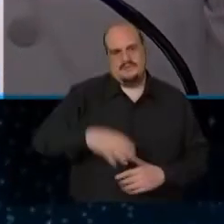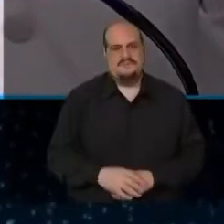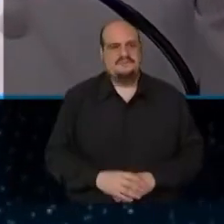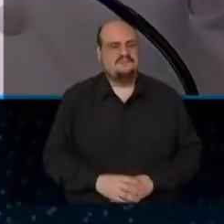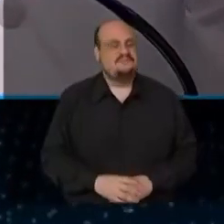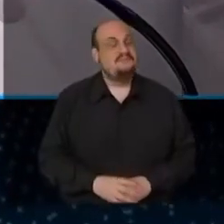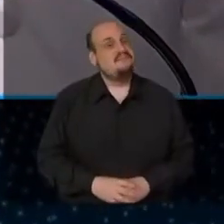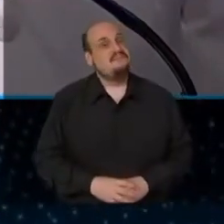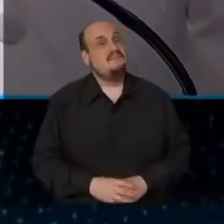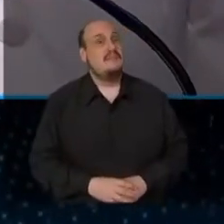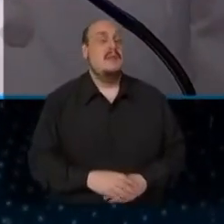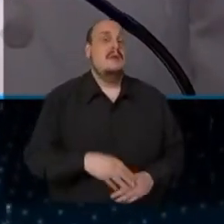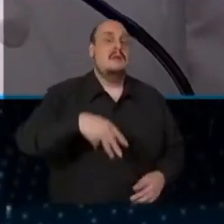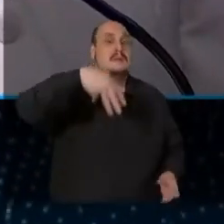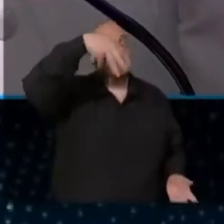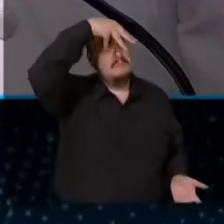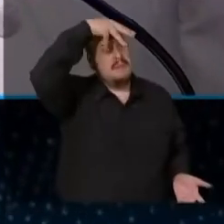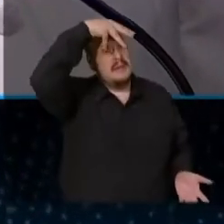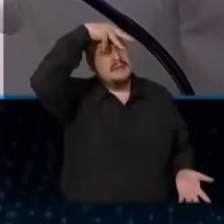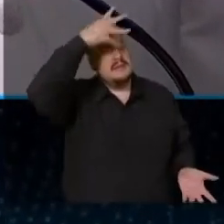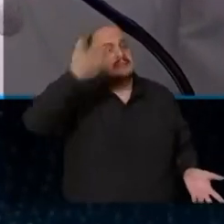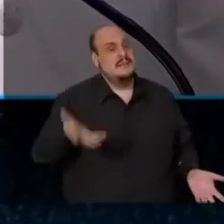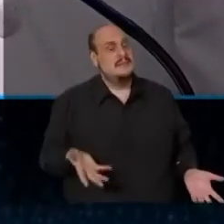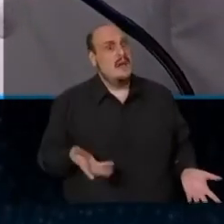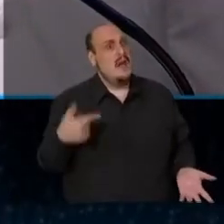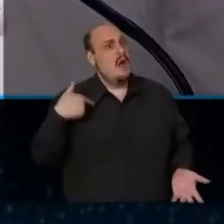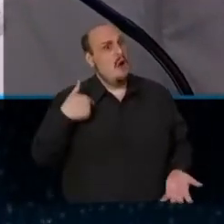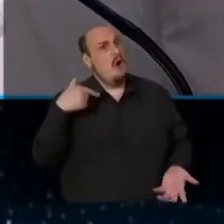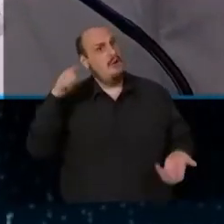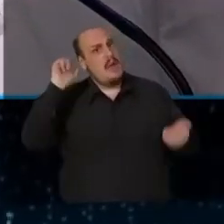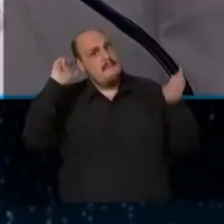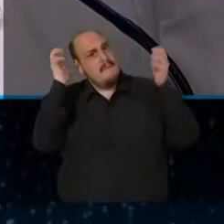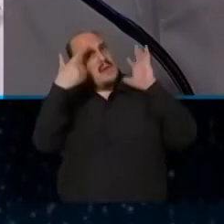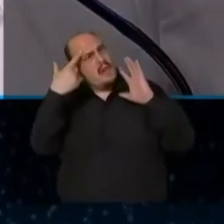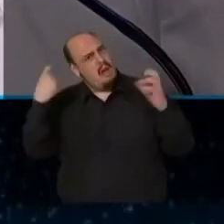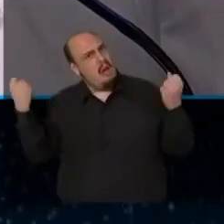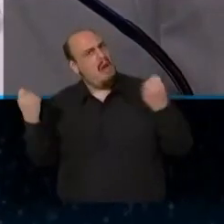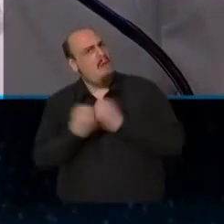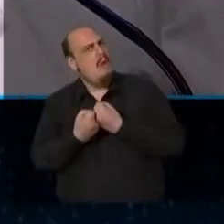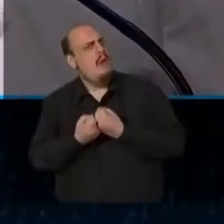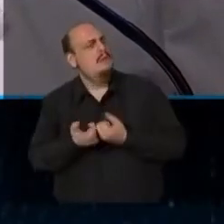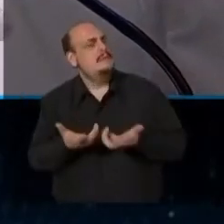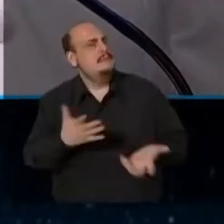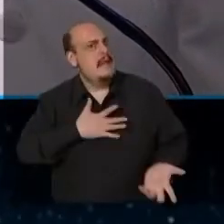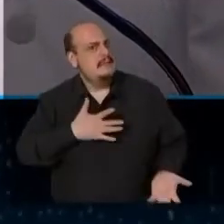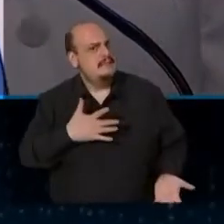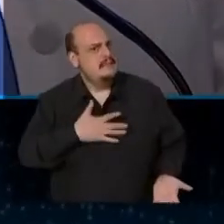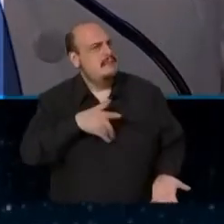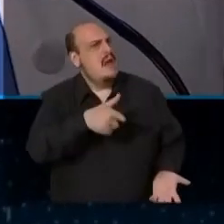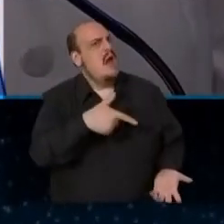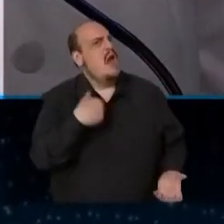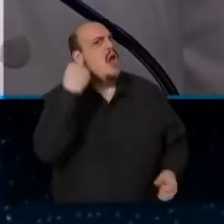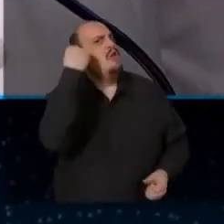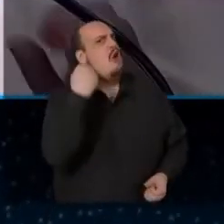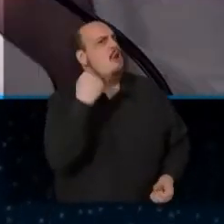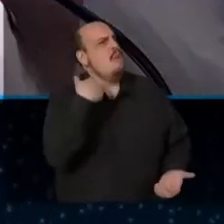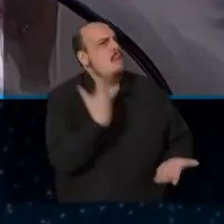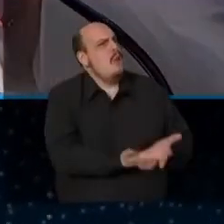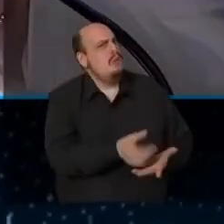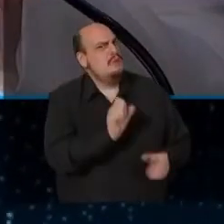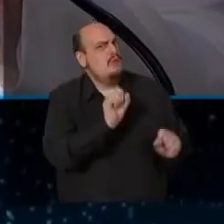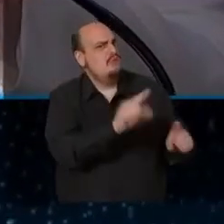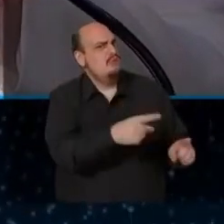Patricia desgraciadamente voy a coincidir con mi ley no me quedó claro cuál es tu propuesta económica Quiero saber si